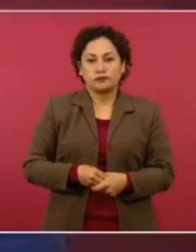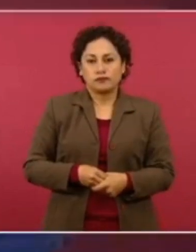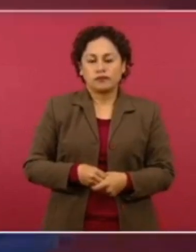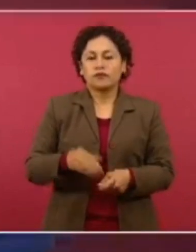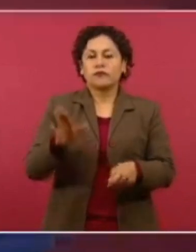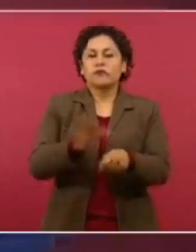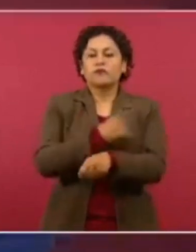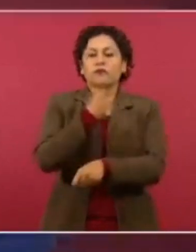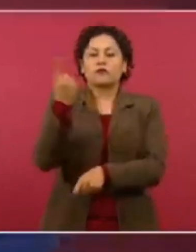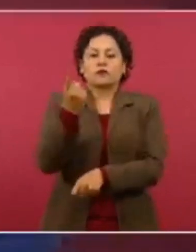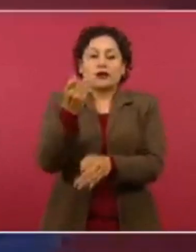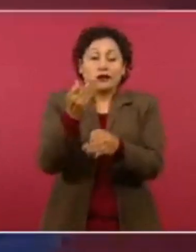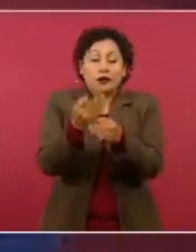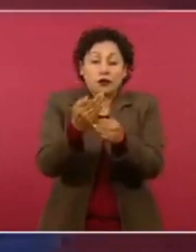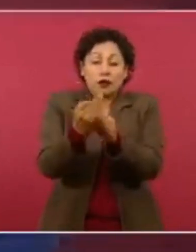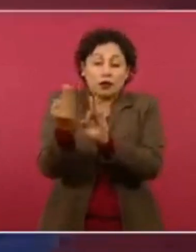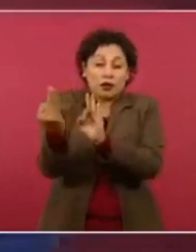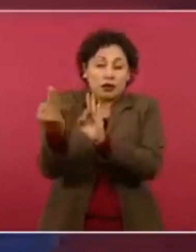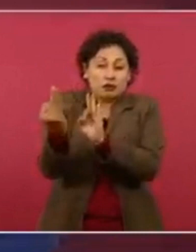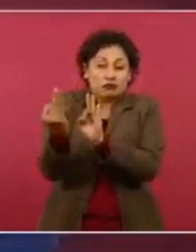ya en temporada